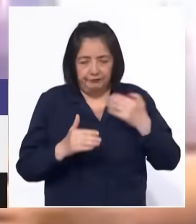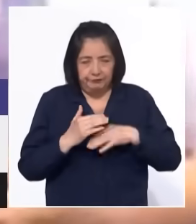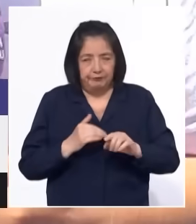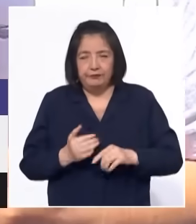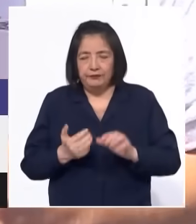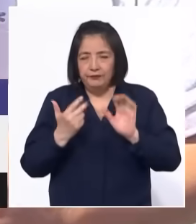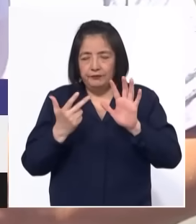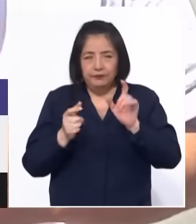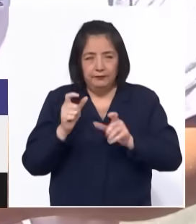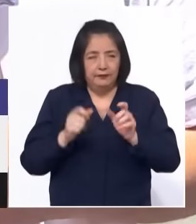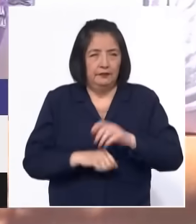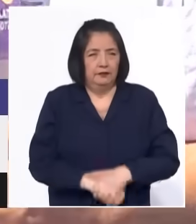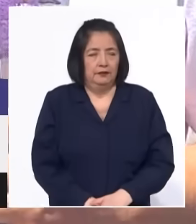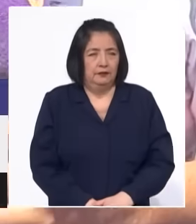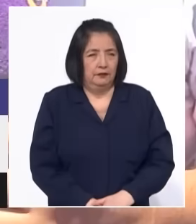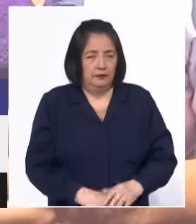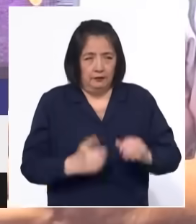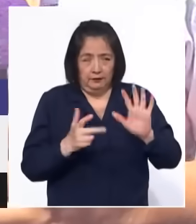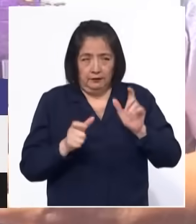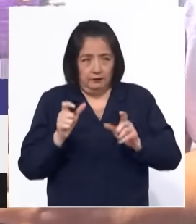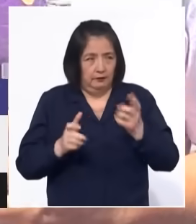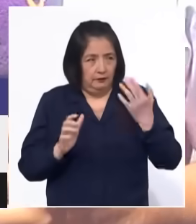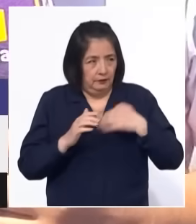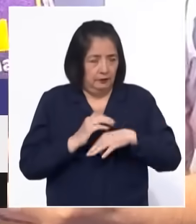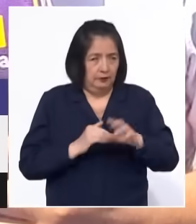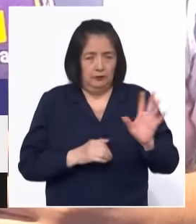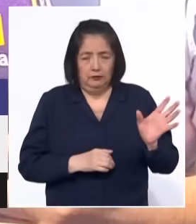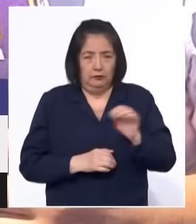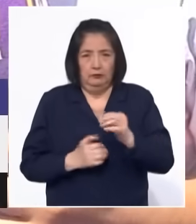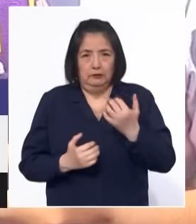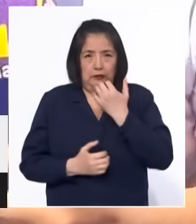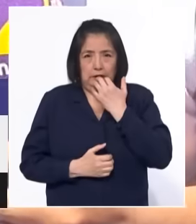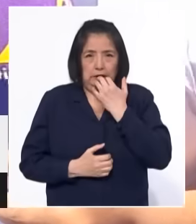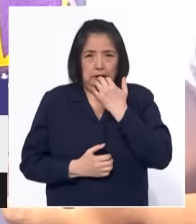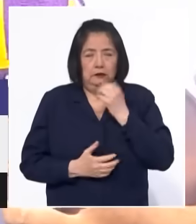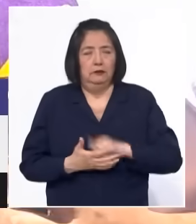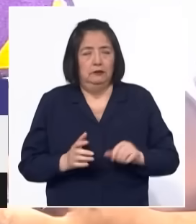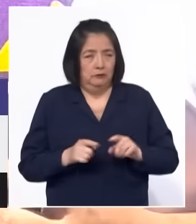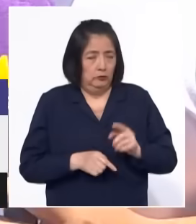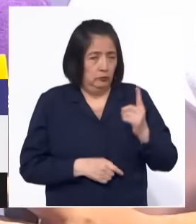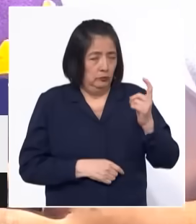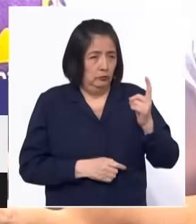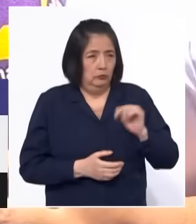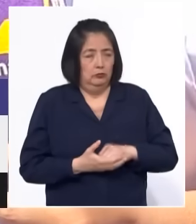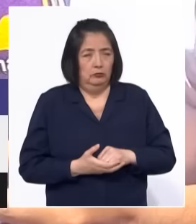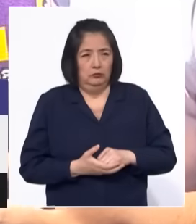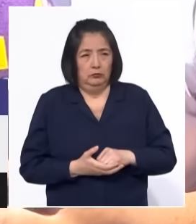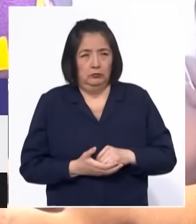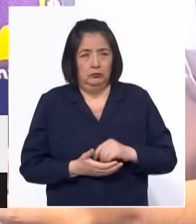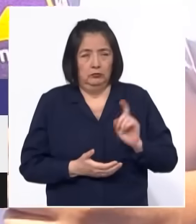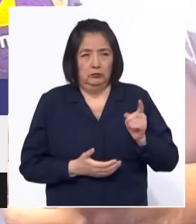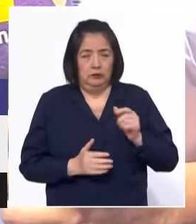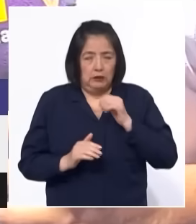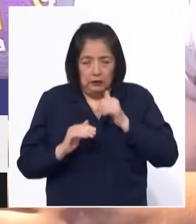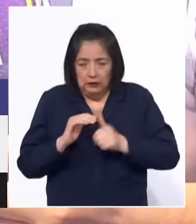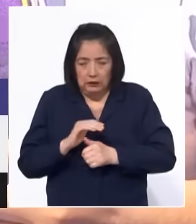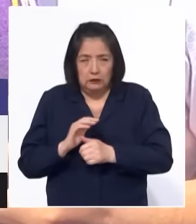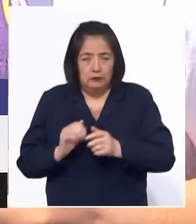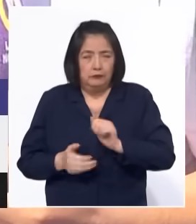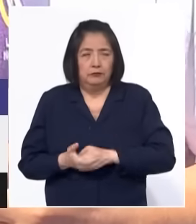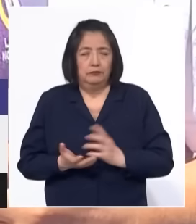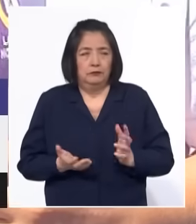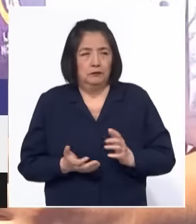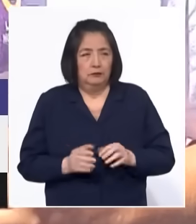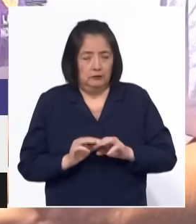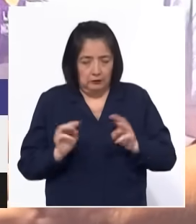habían ocho personas, Lore. Ocho personas habían adentro, todas muertas de miedo. Incluso uno de ellos se esconde